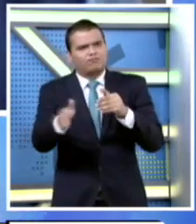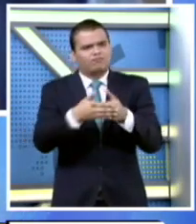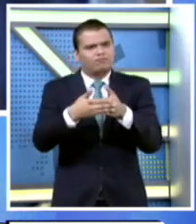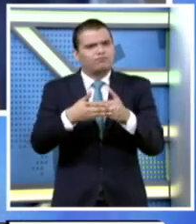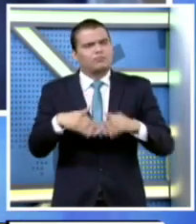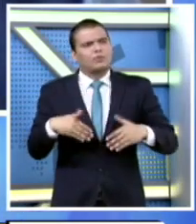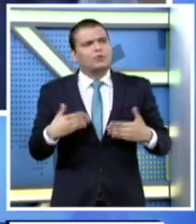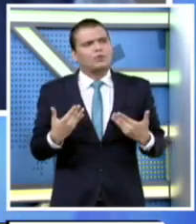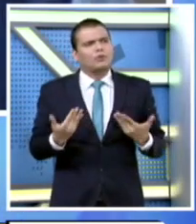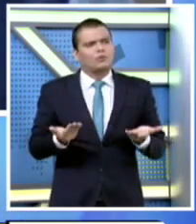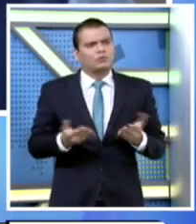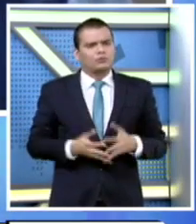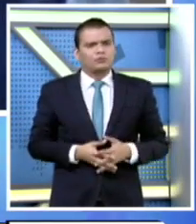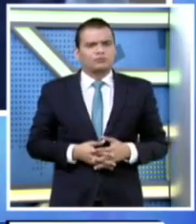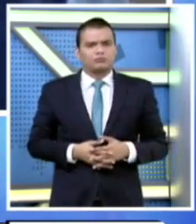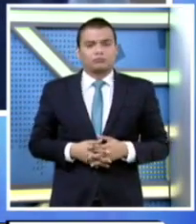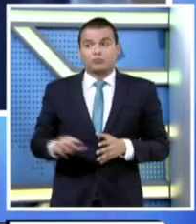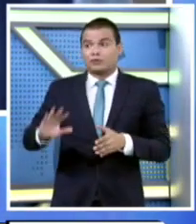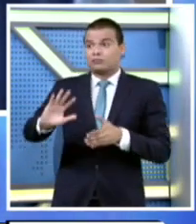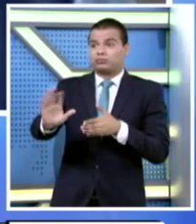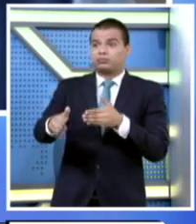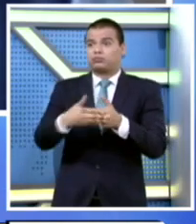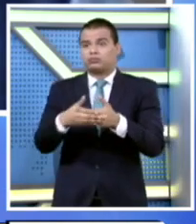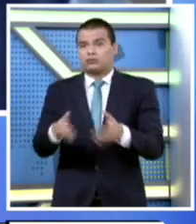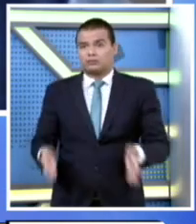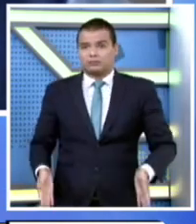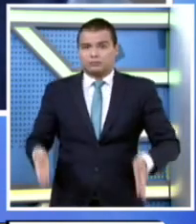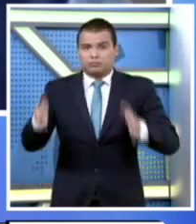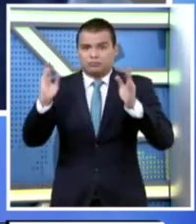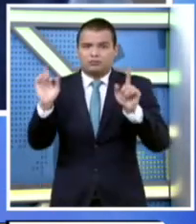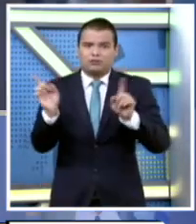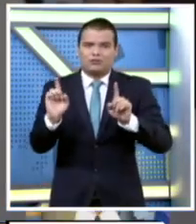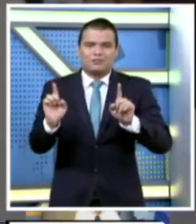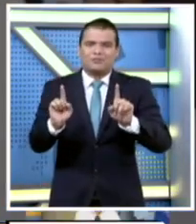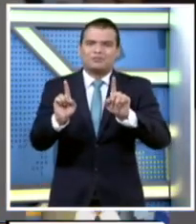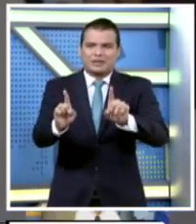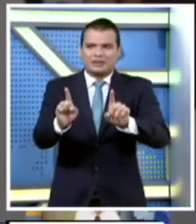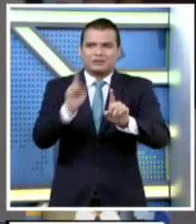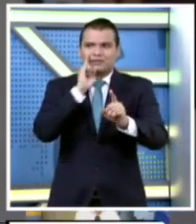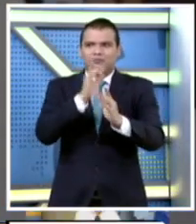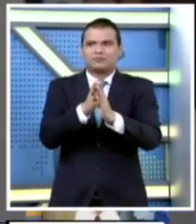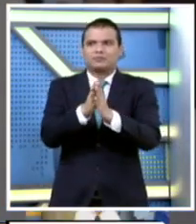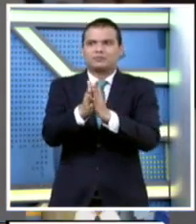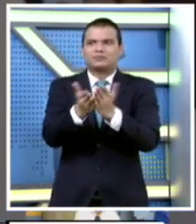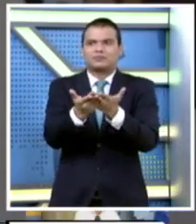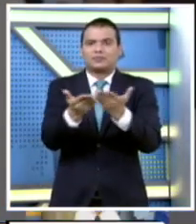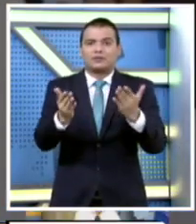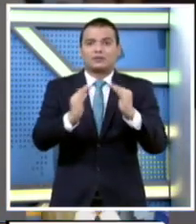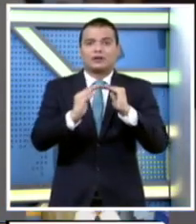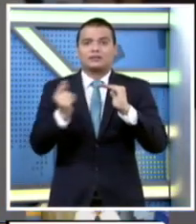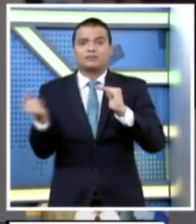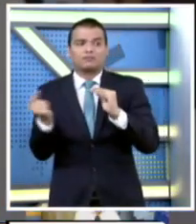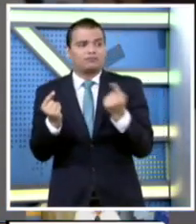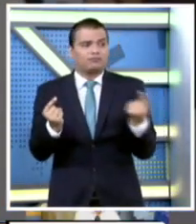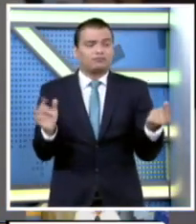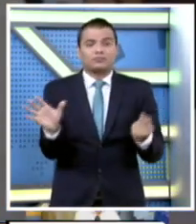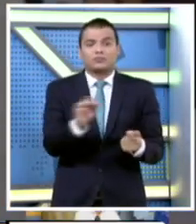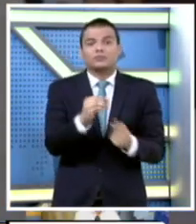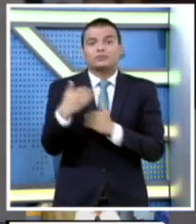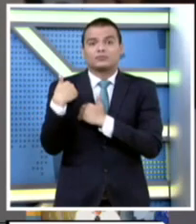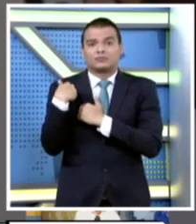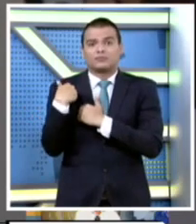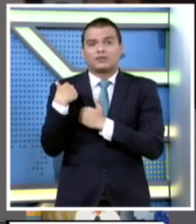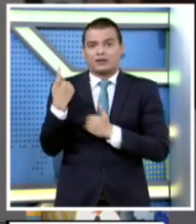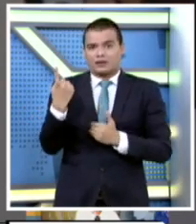pasar? No vamos a sellar la unidad, pero sí le tengo que decir a todos los vecinos que deben ser responsables. Cuando yo